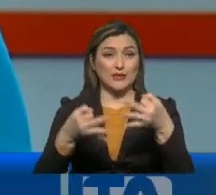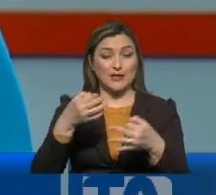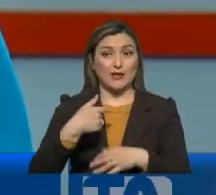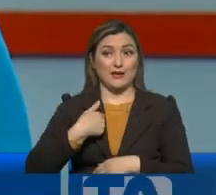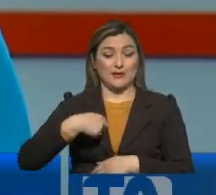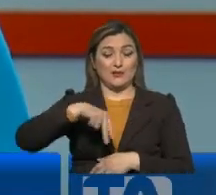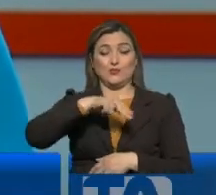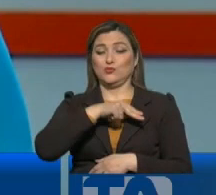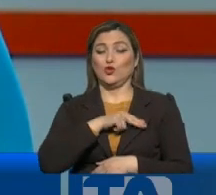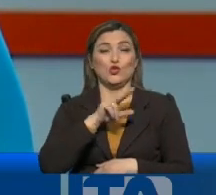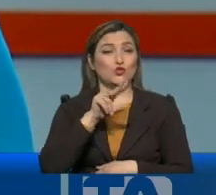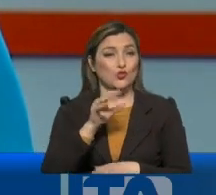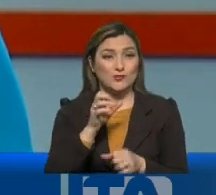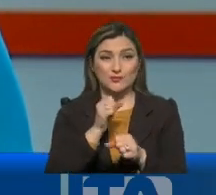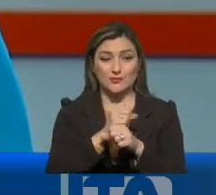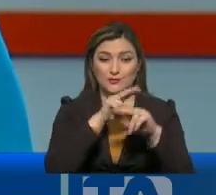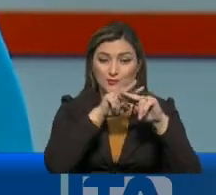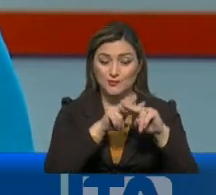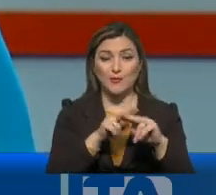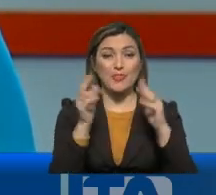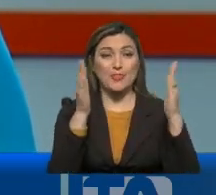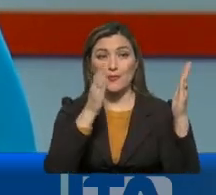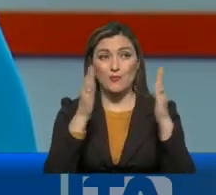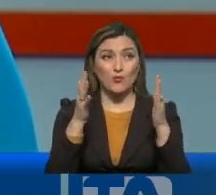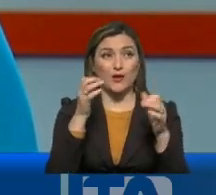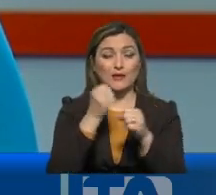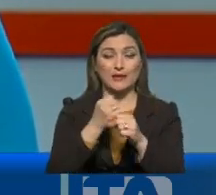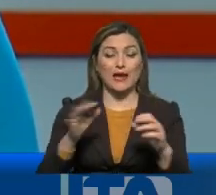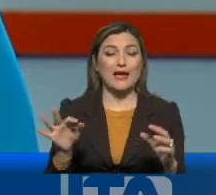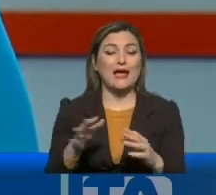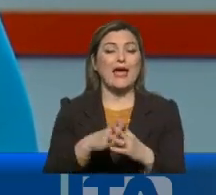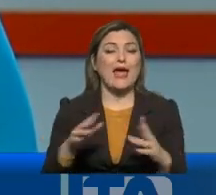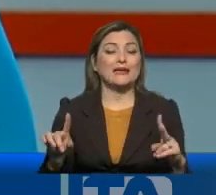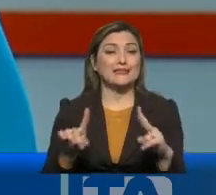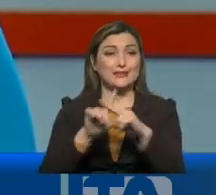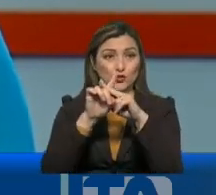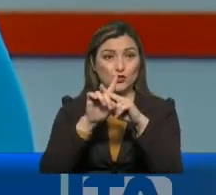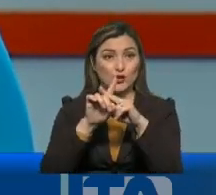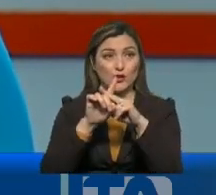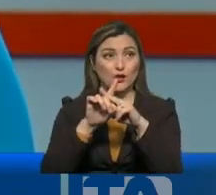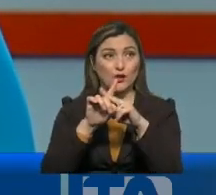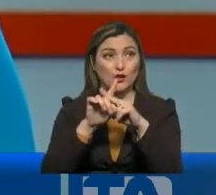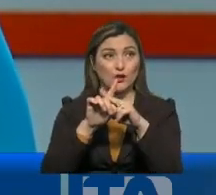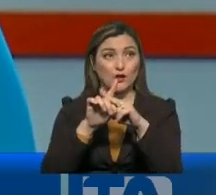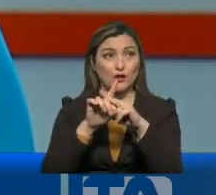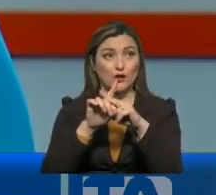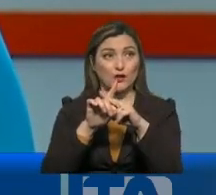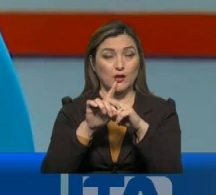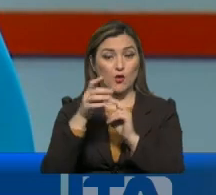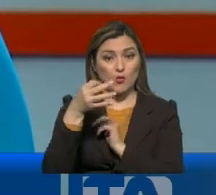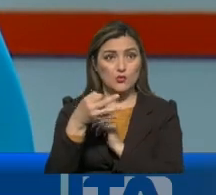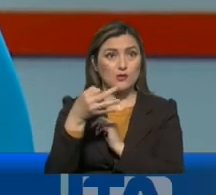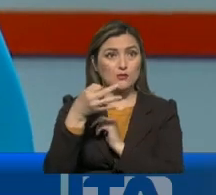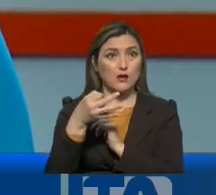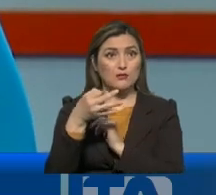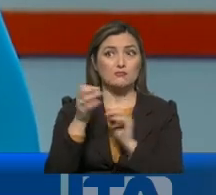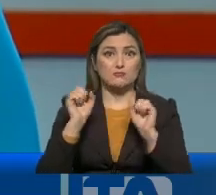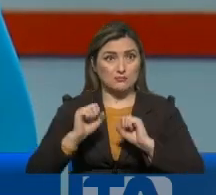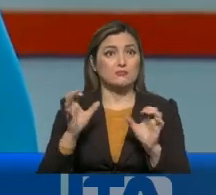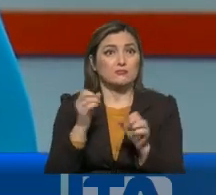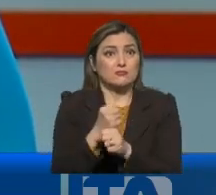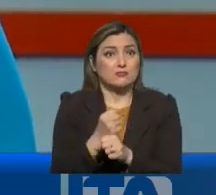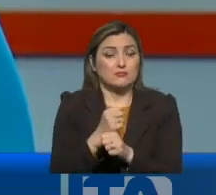revisar las acciones del transitorio y obviamente son acciones extraordinarias pero nosotros nunca hemos perdido a nuestras acciones ordinarias en nuestras facultades